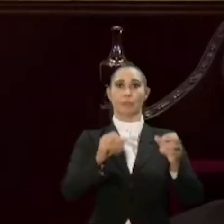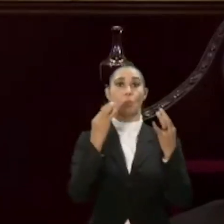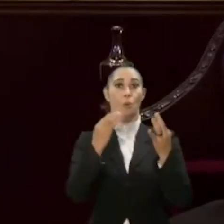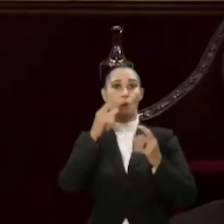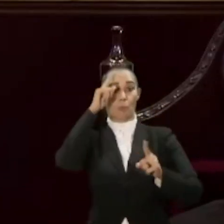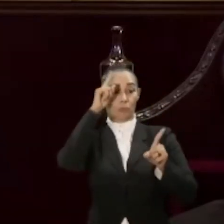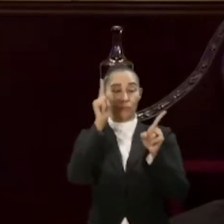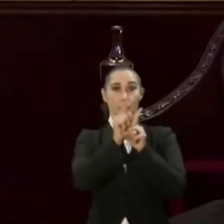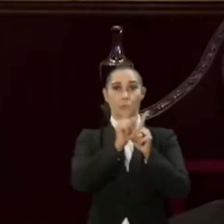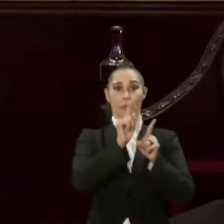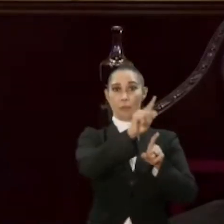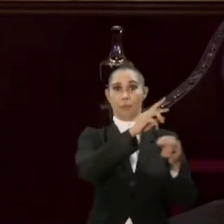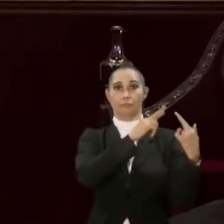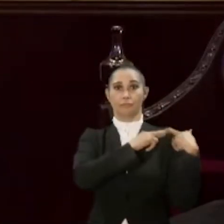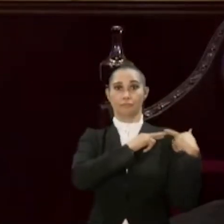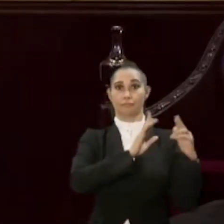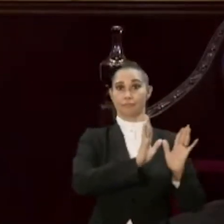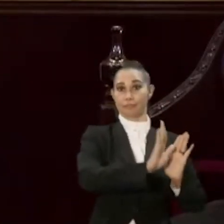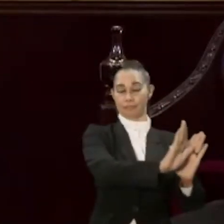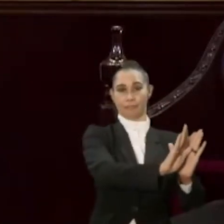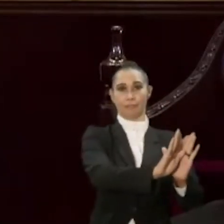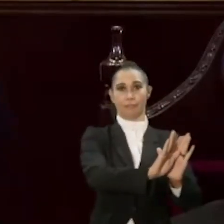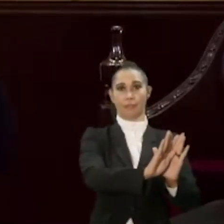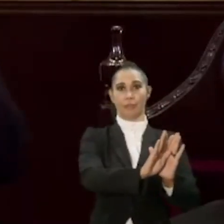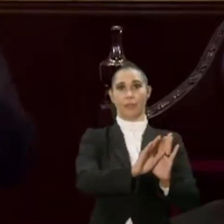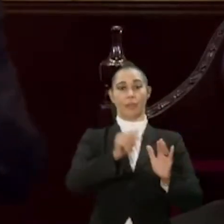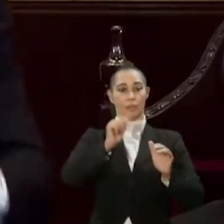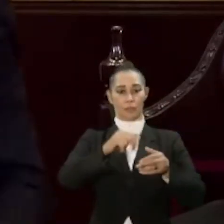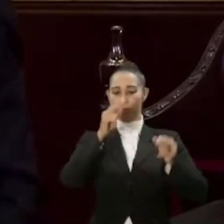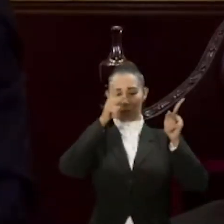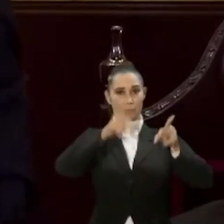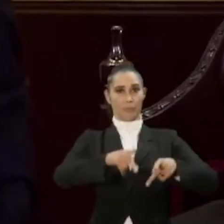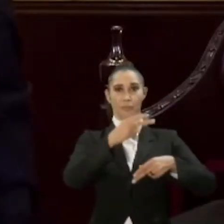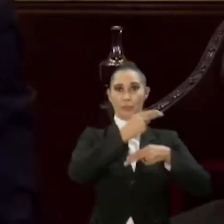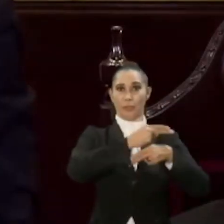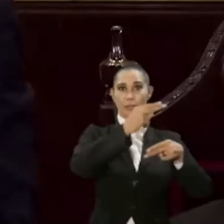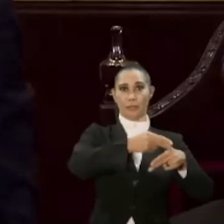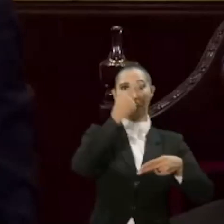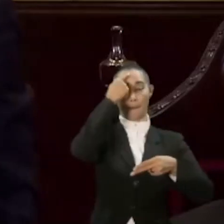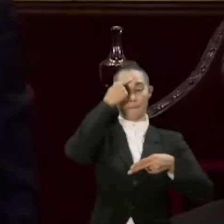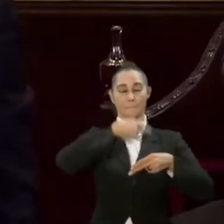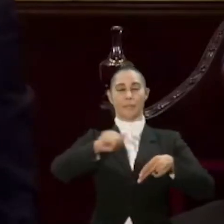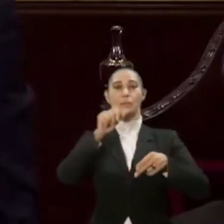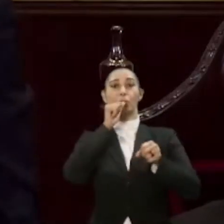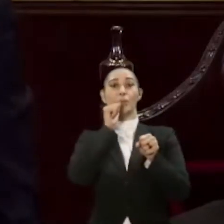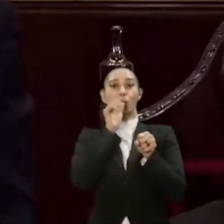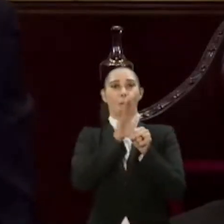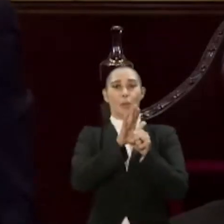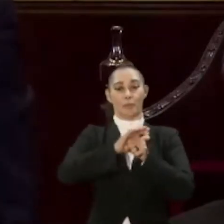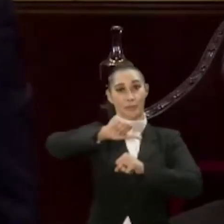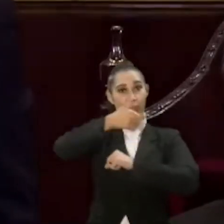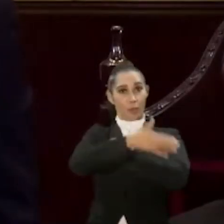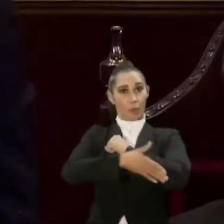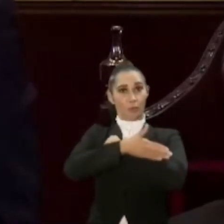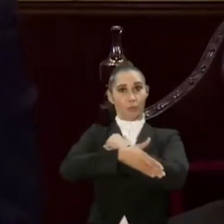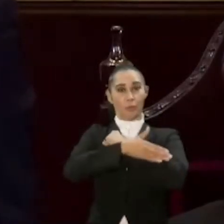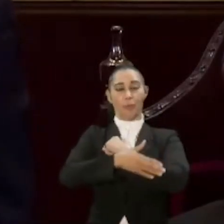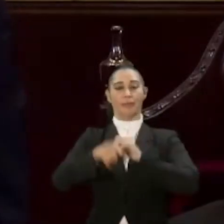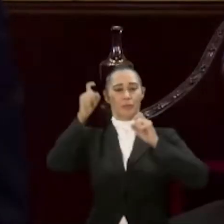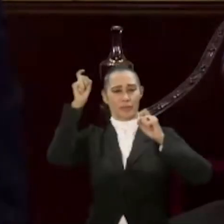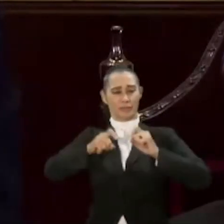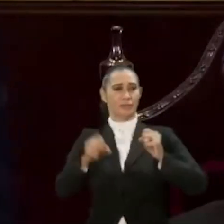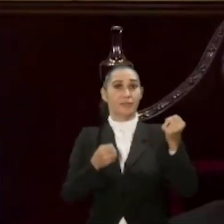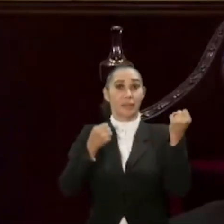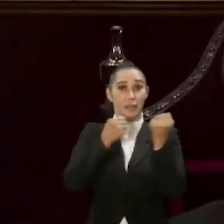de corresponsabilidad compartida que no excluya a los haitianos, pero que garantice el compromiso de los países que más deben y que